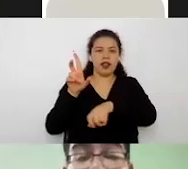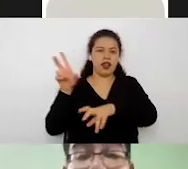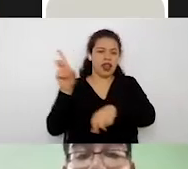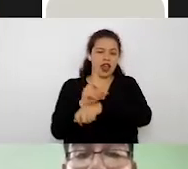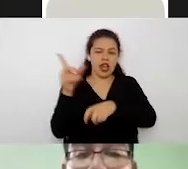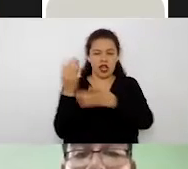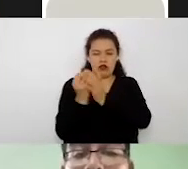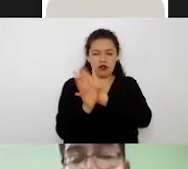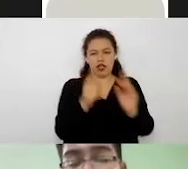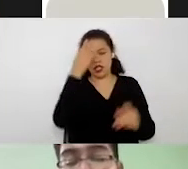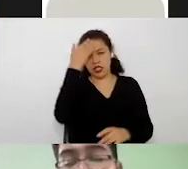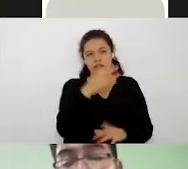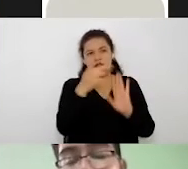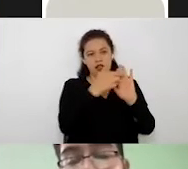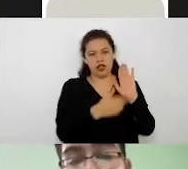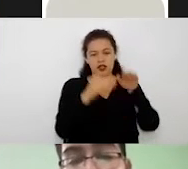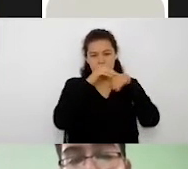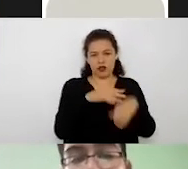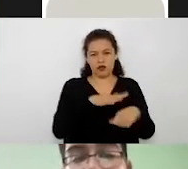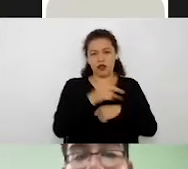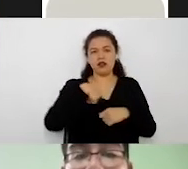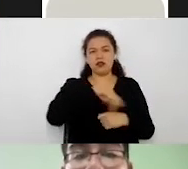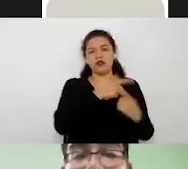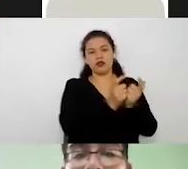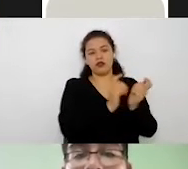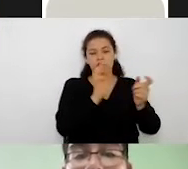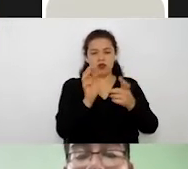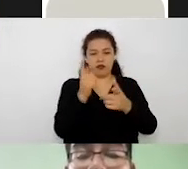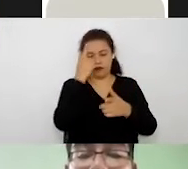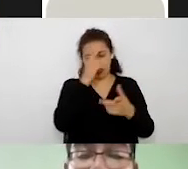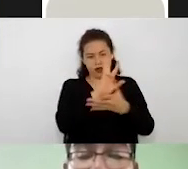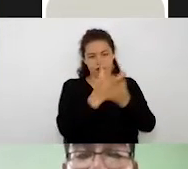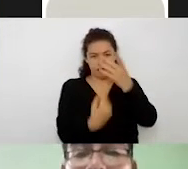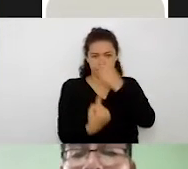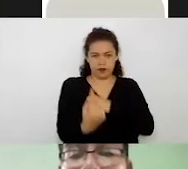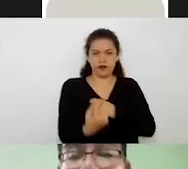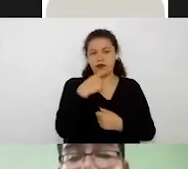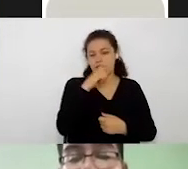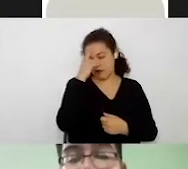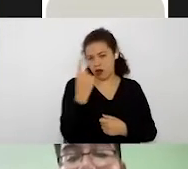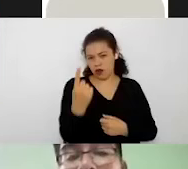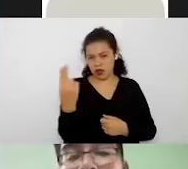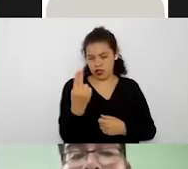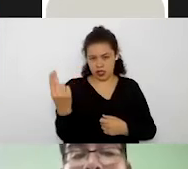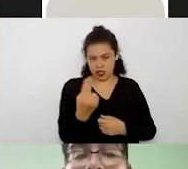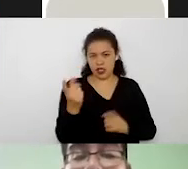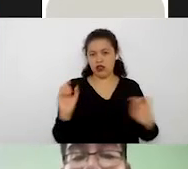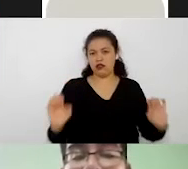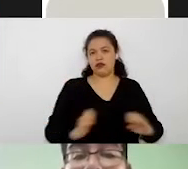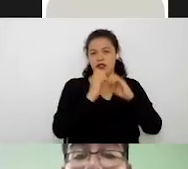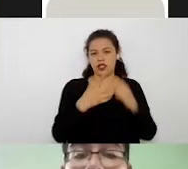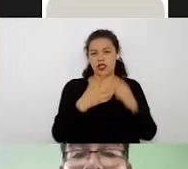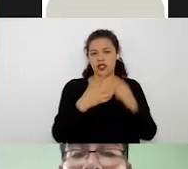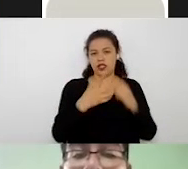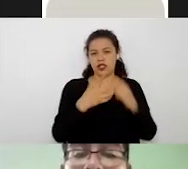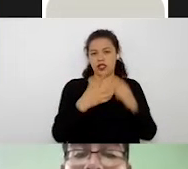cuál es el protocolo a seguir, pero si somos multibrigadistas es saber que en caso de que se requiera y en caso de que haya una emergencia, yo también tengo